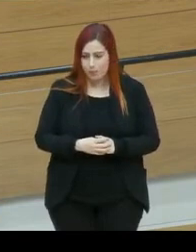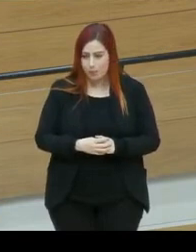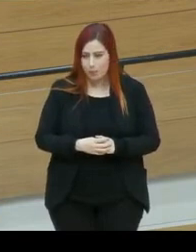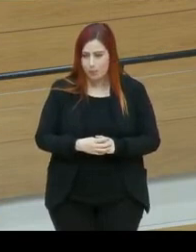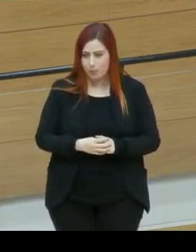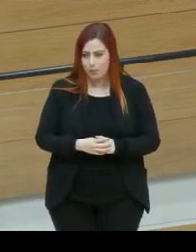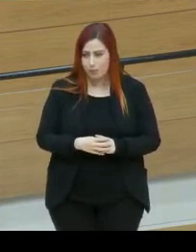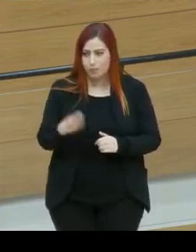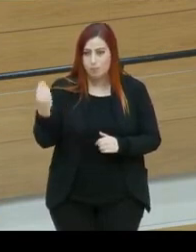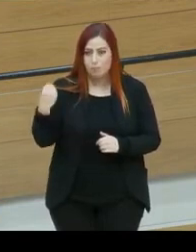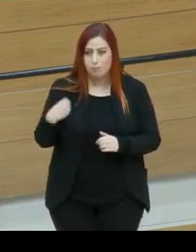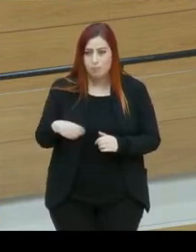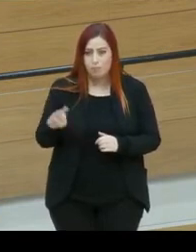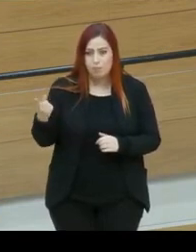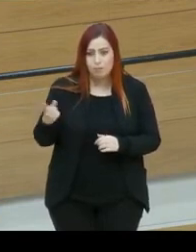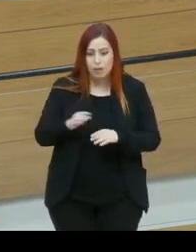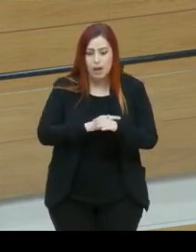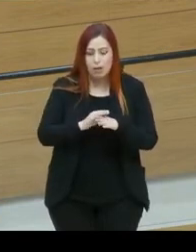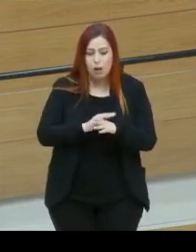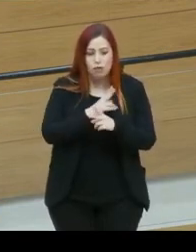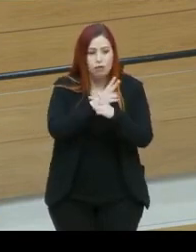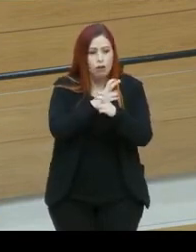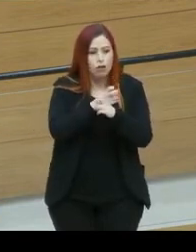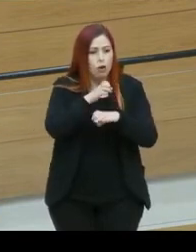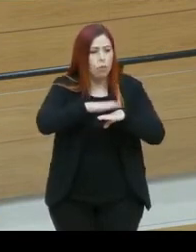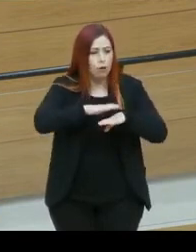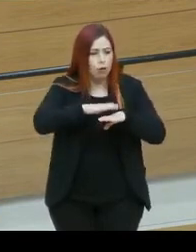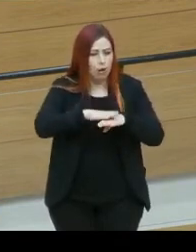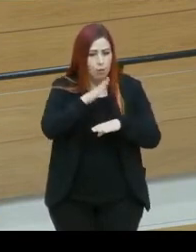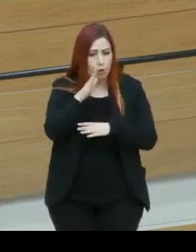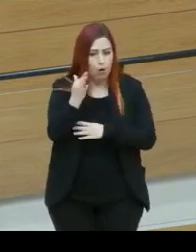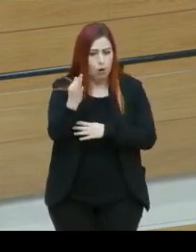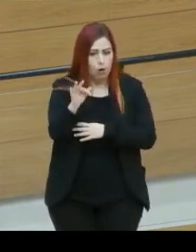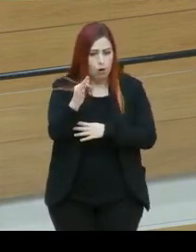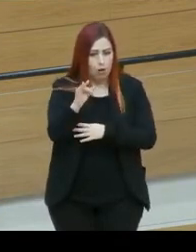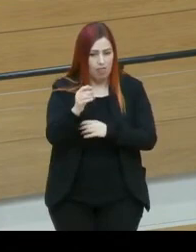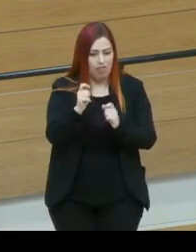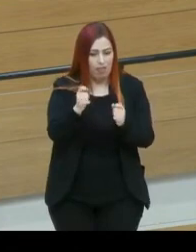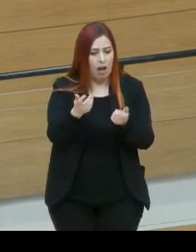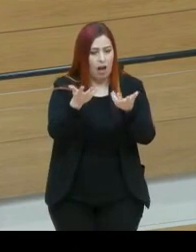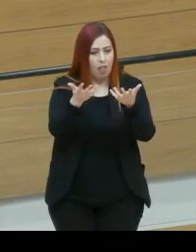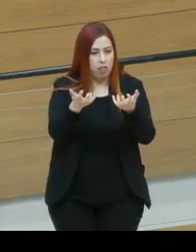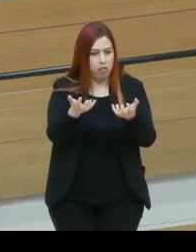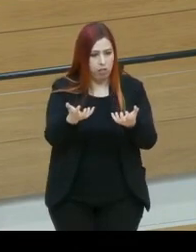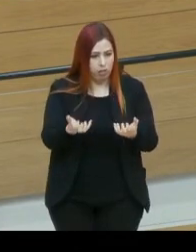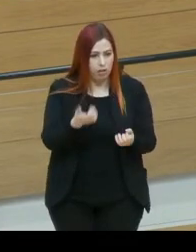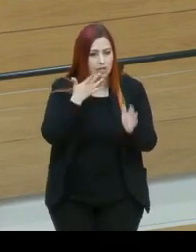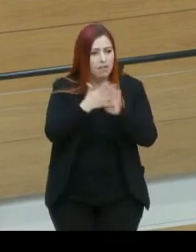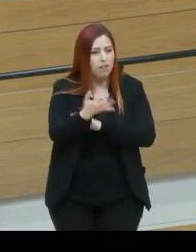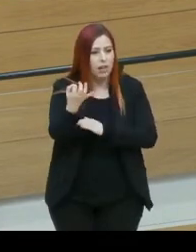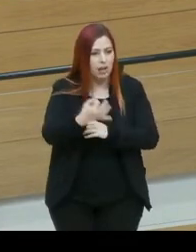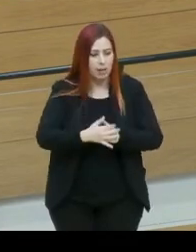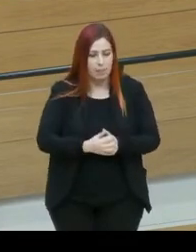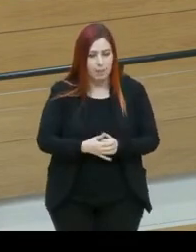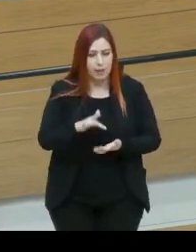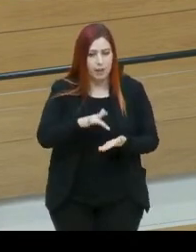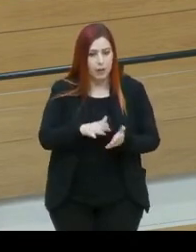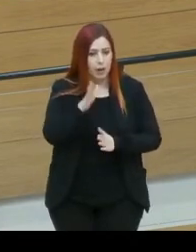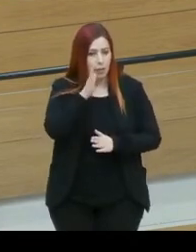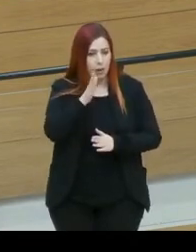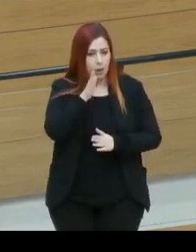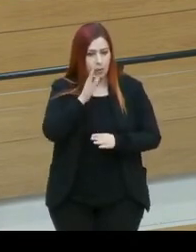¿Y por qué es tóxico el alcohol? Pues el alcohol es una droga oxidante. ¿Y esto qué significa? Pues que cuando consumimos